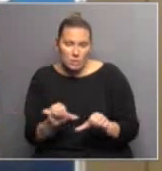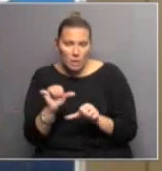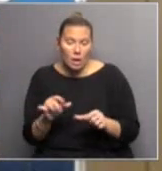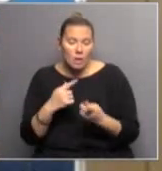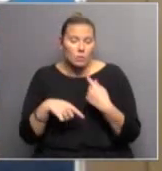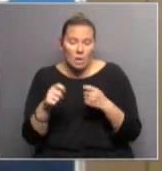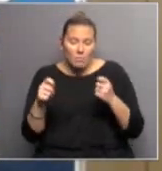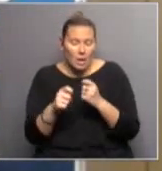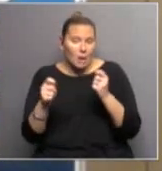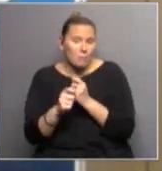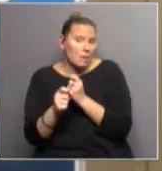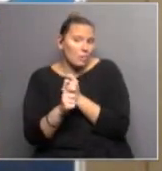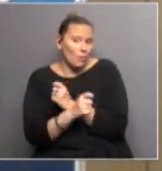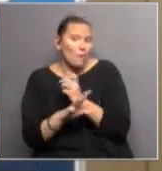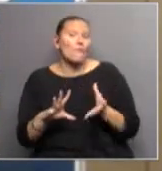las maneras, se van como